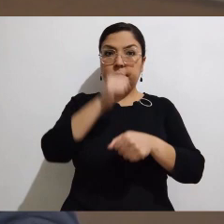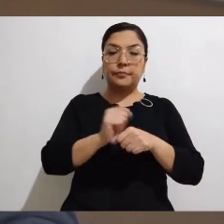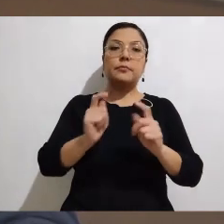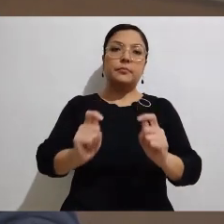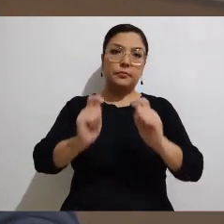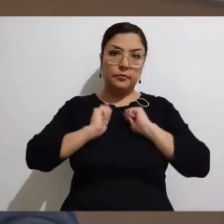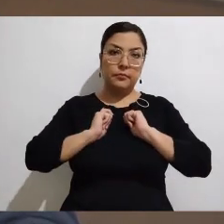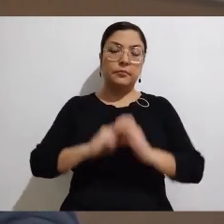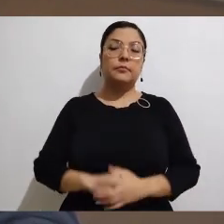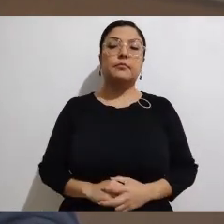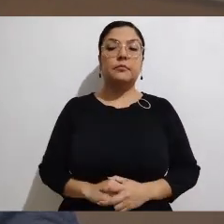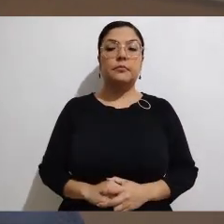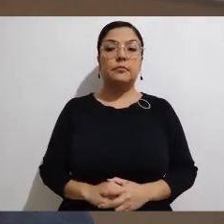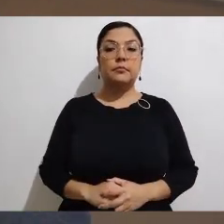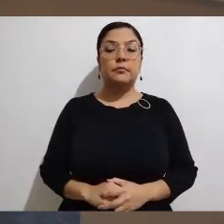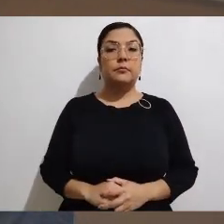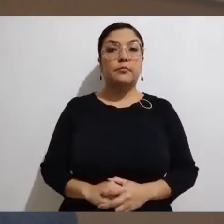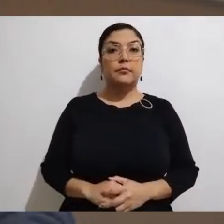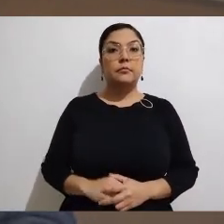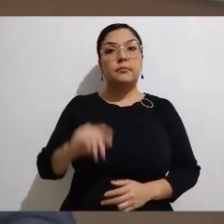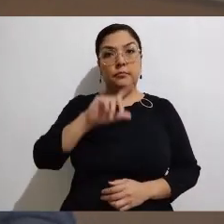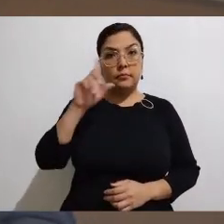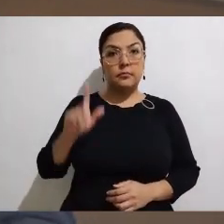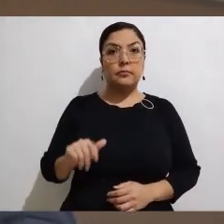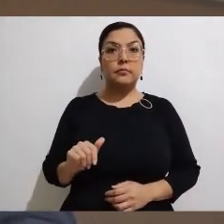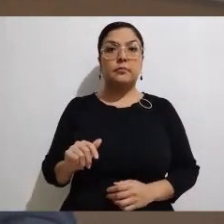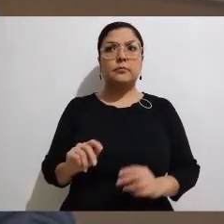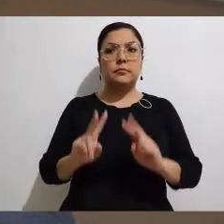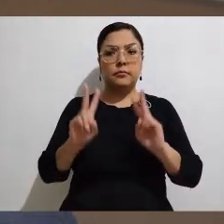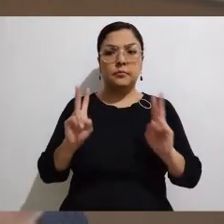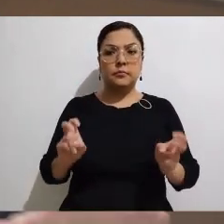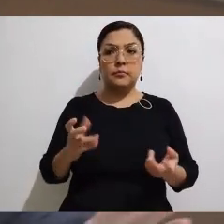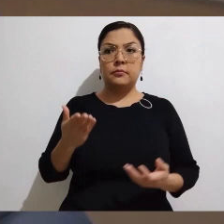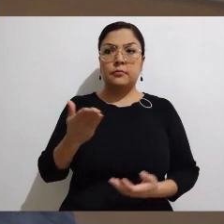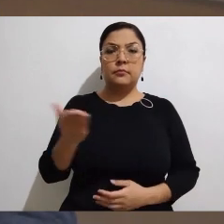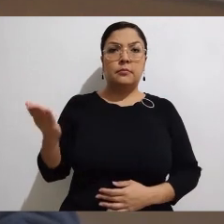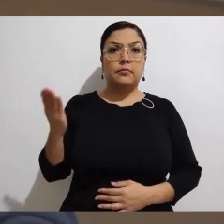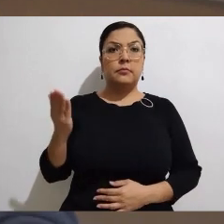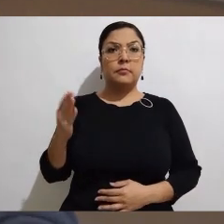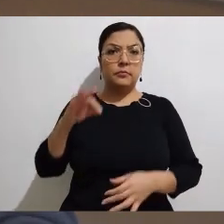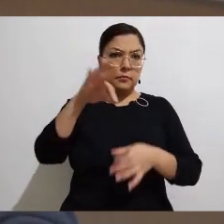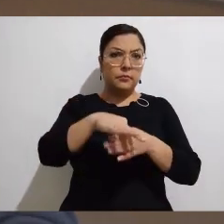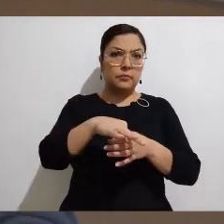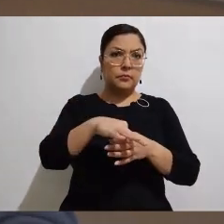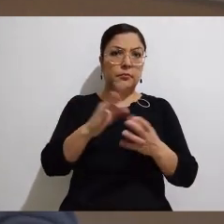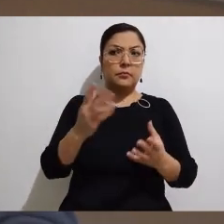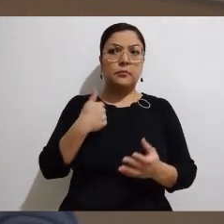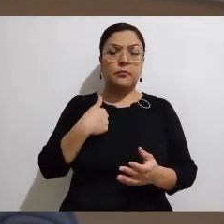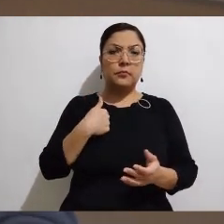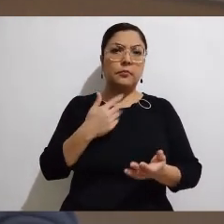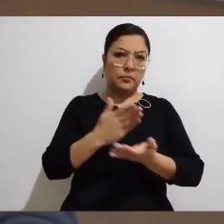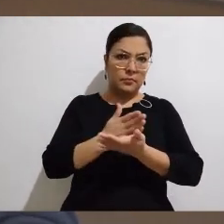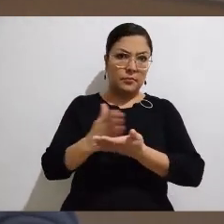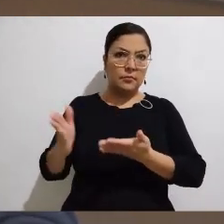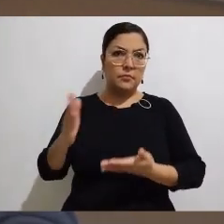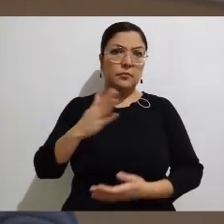Ejecutiva. Posteriormente me seguí dedicando a la materia electoral desde el ámbito privado por medio del